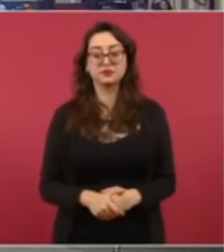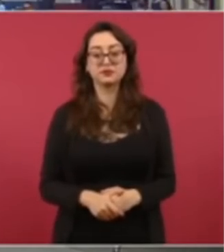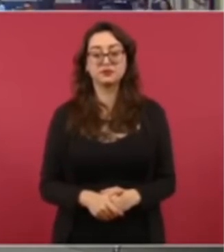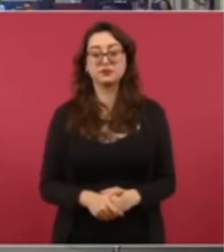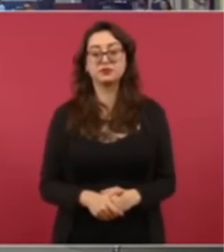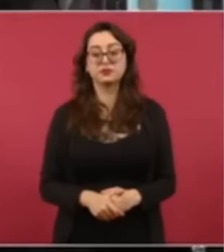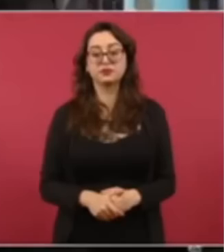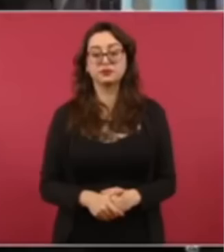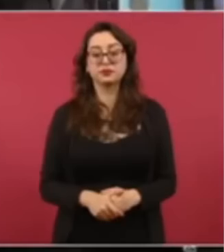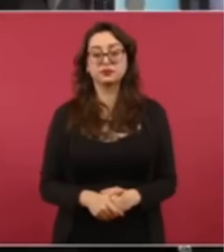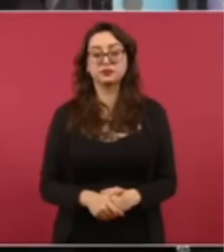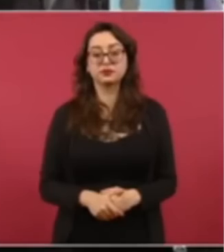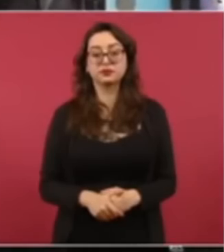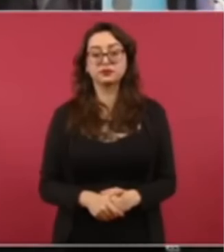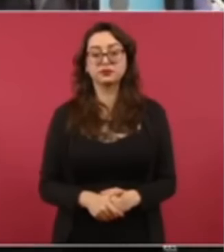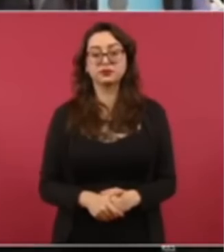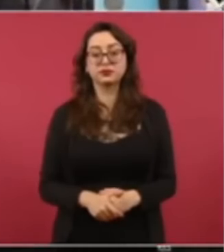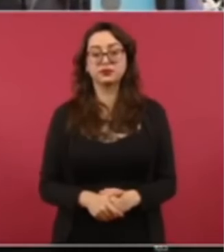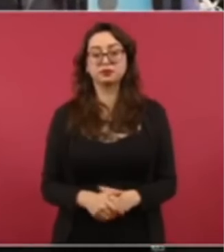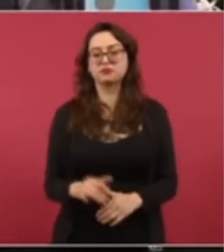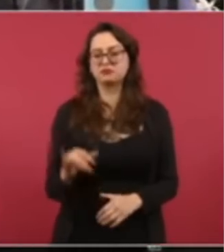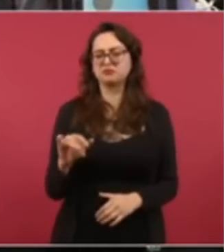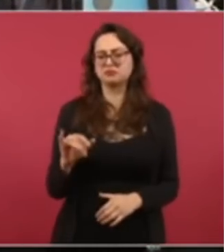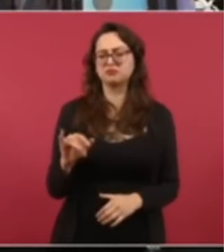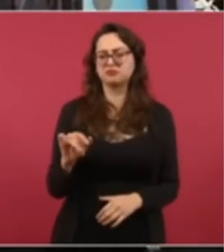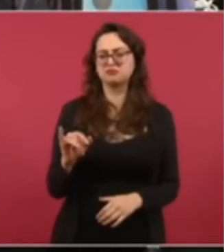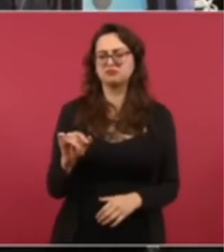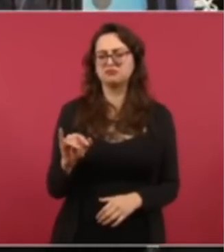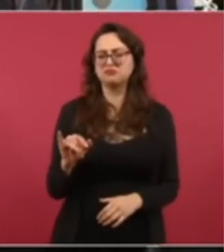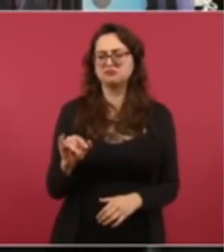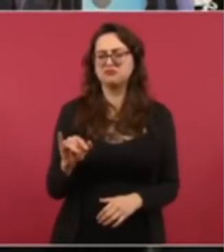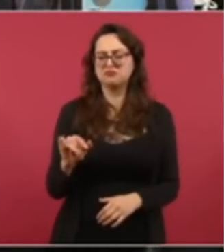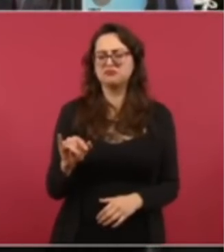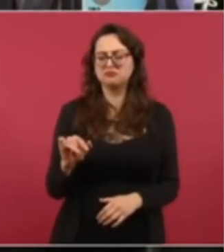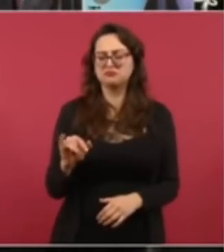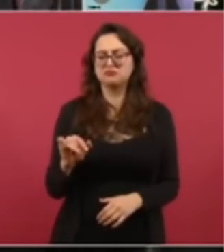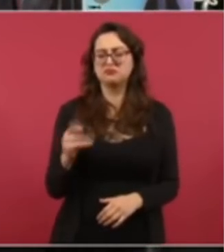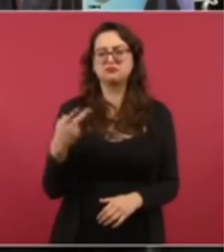Sí, pero miren, por ejemplo, ¿no? El caso de